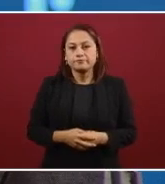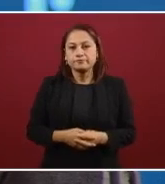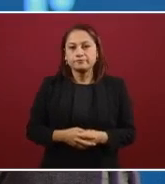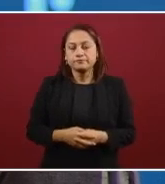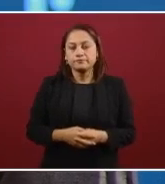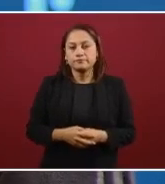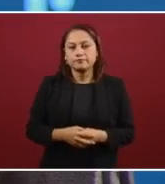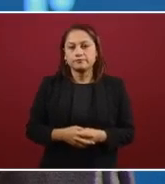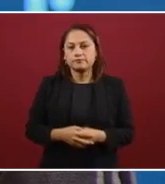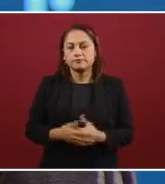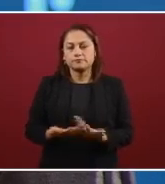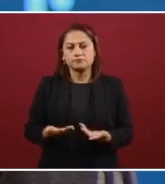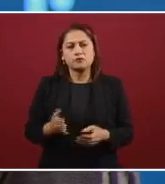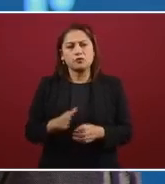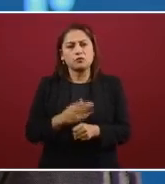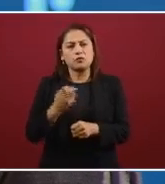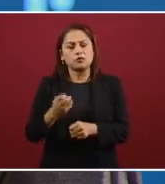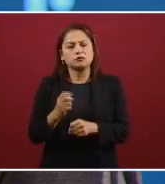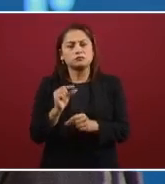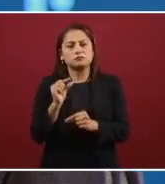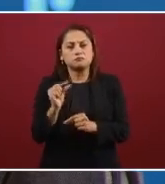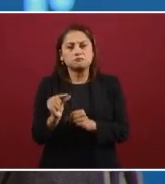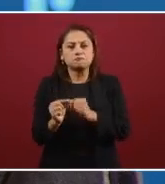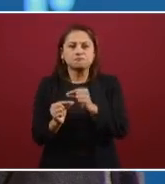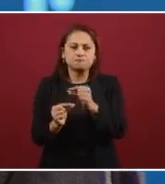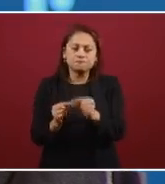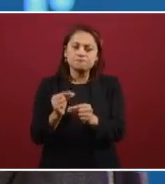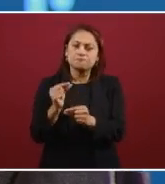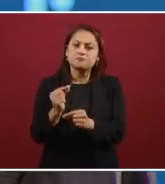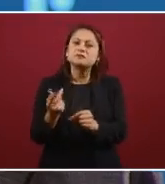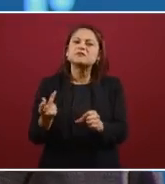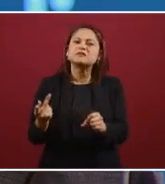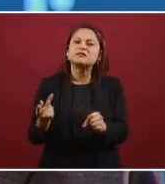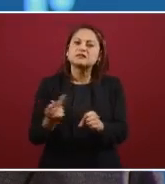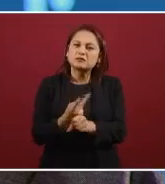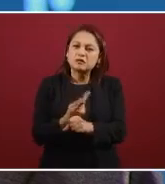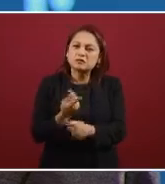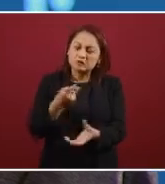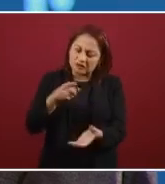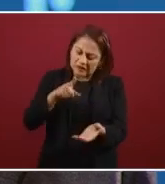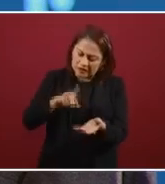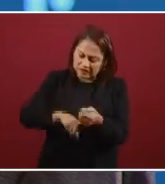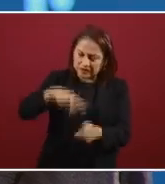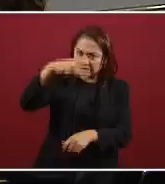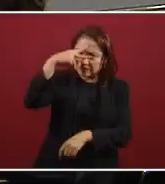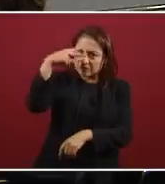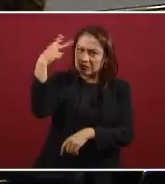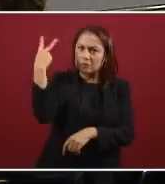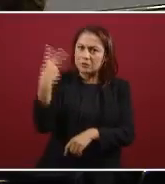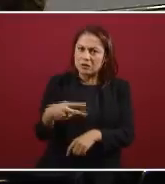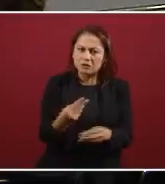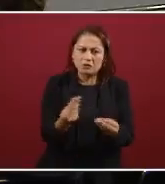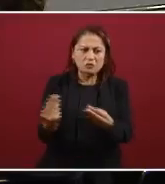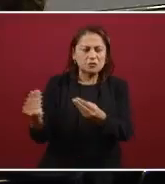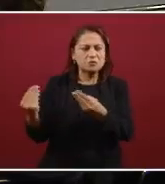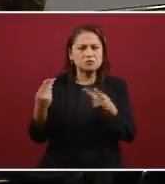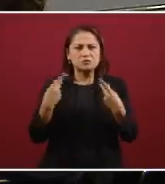fueron penetrando no solamente las prácticas de uso y